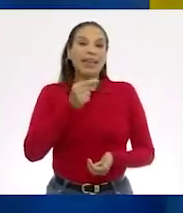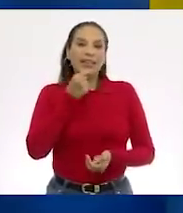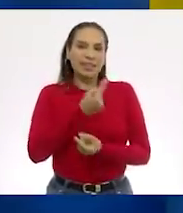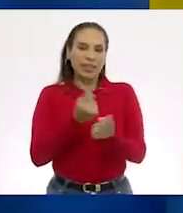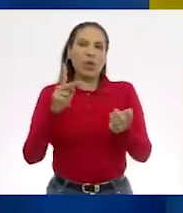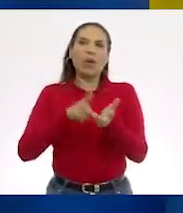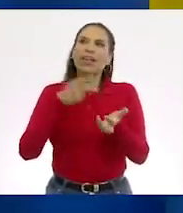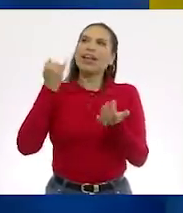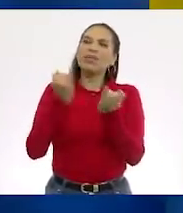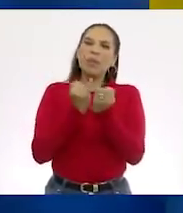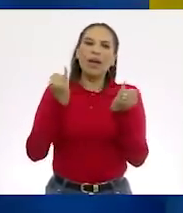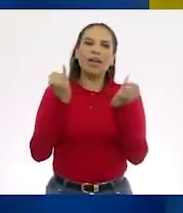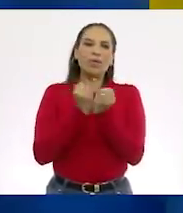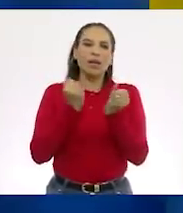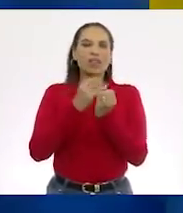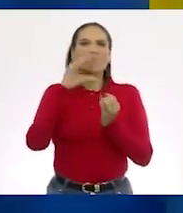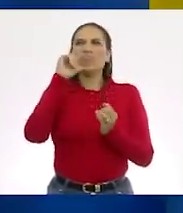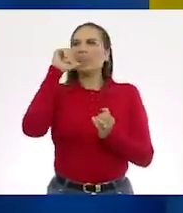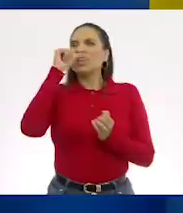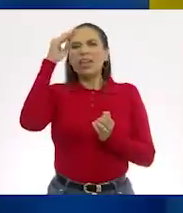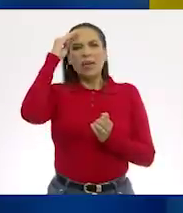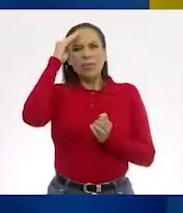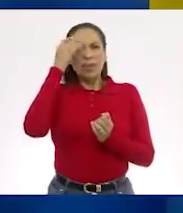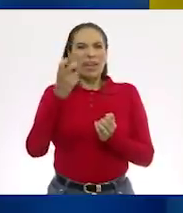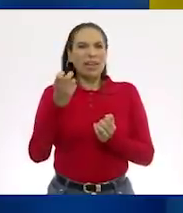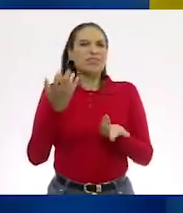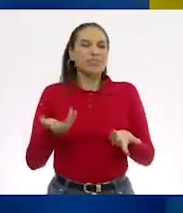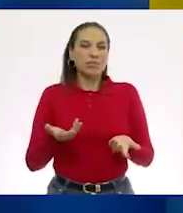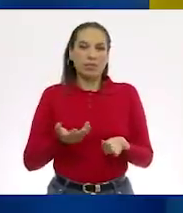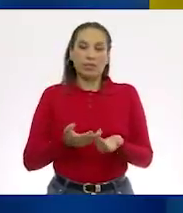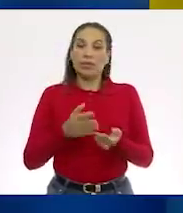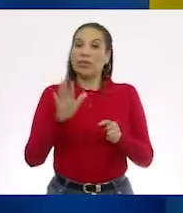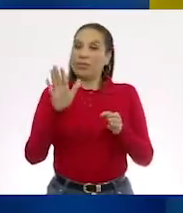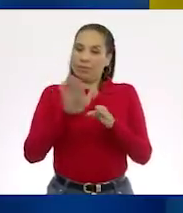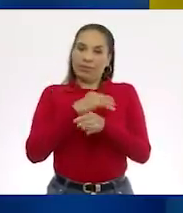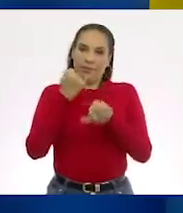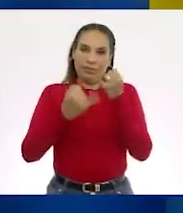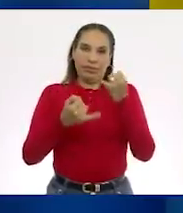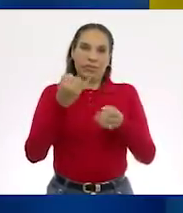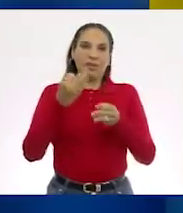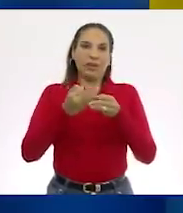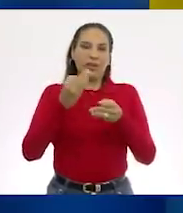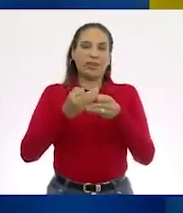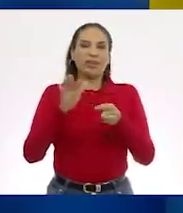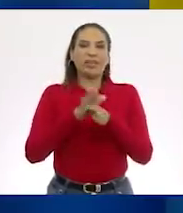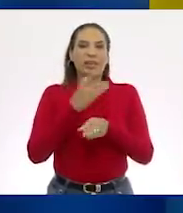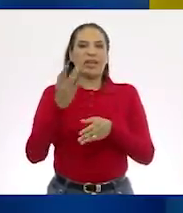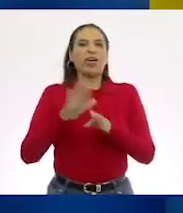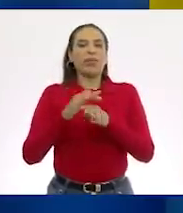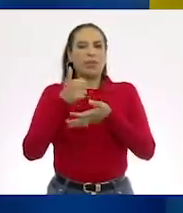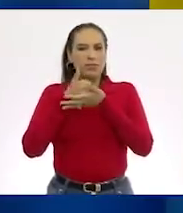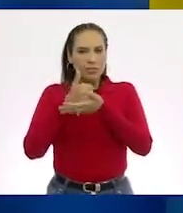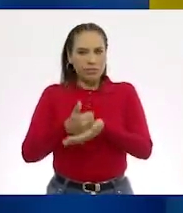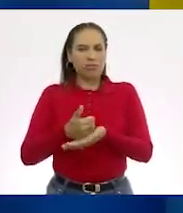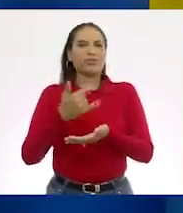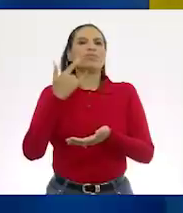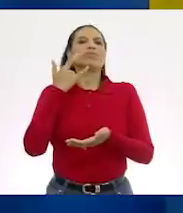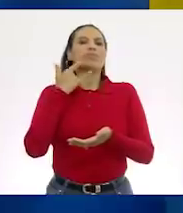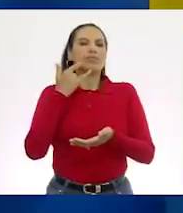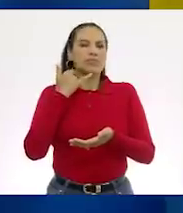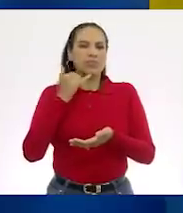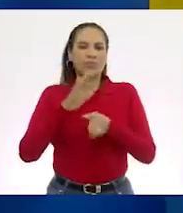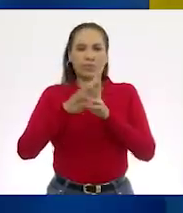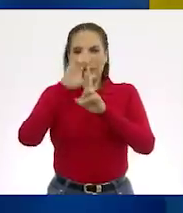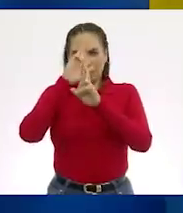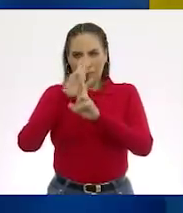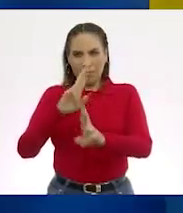los repiten sin detenerse a pensar en ello. La ventaja es que con solidaridad y respeto a la